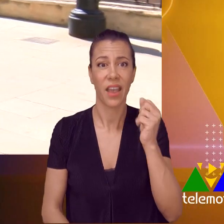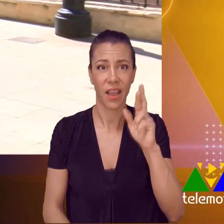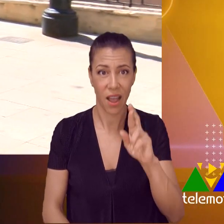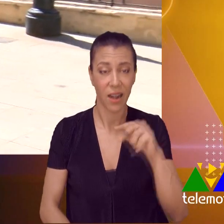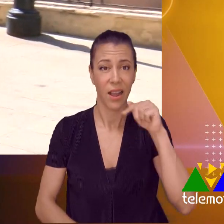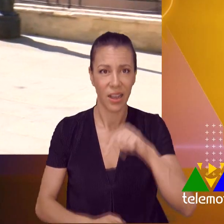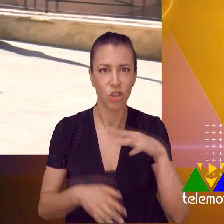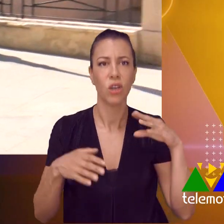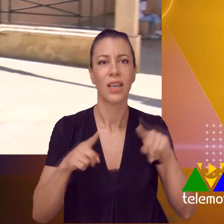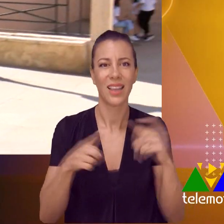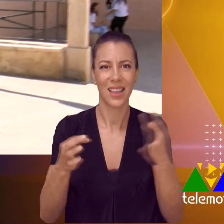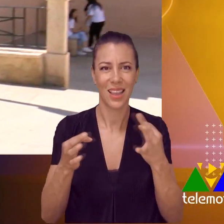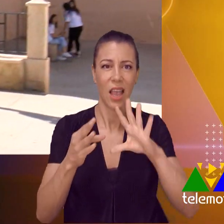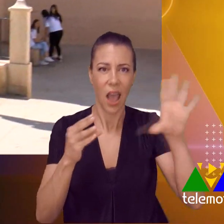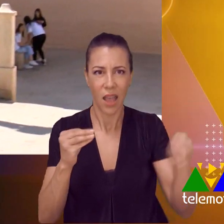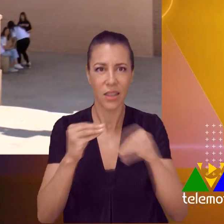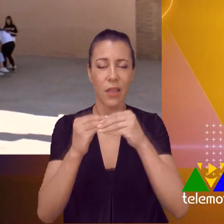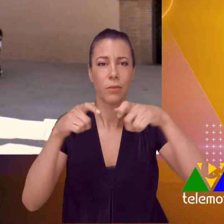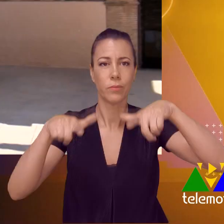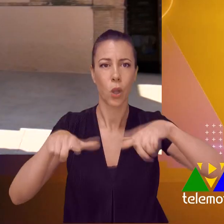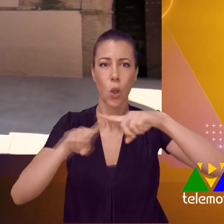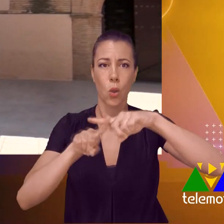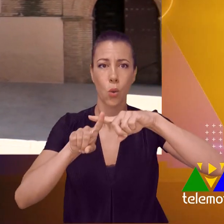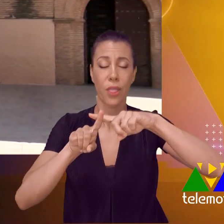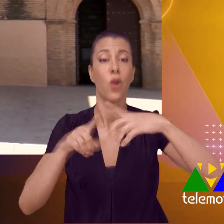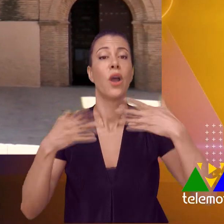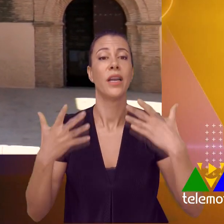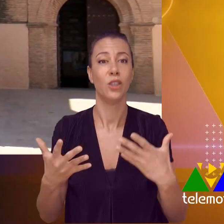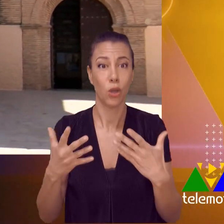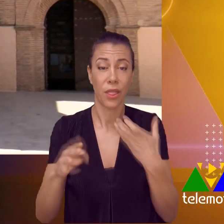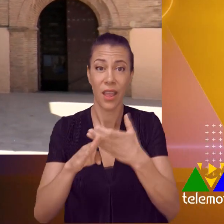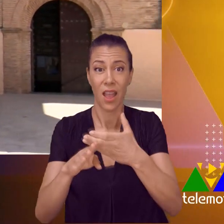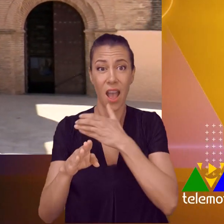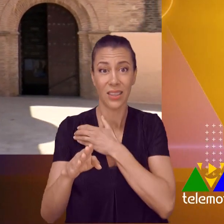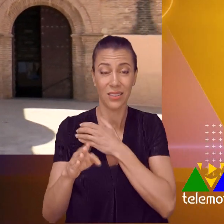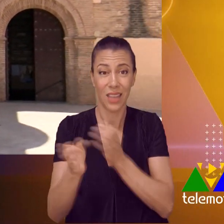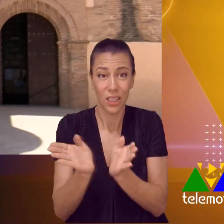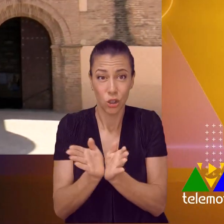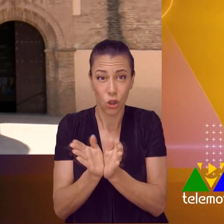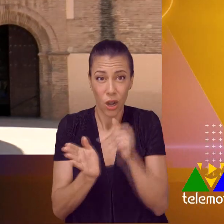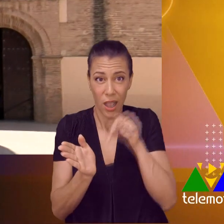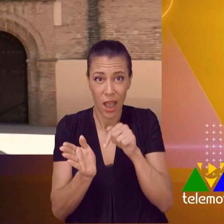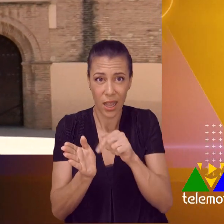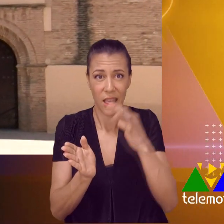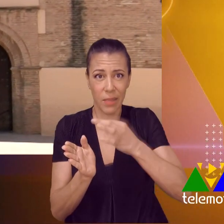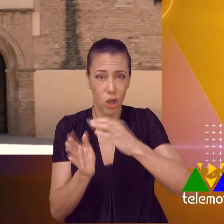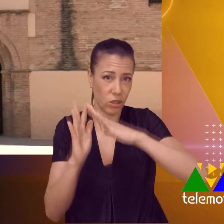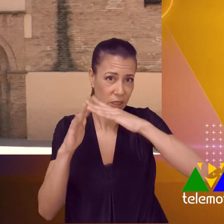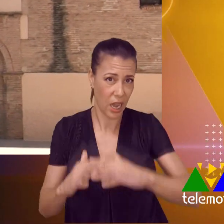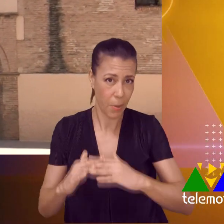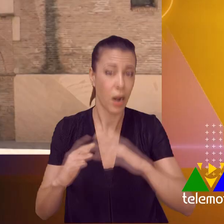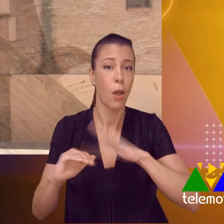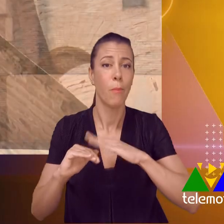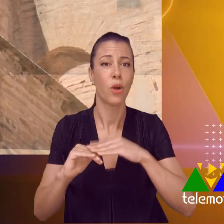que seguramente para eso tuvieron que derribar la otra torre caballero que había en la esquina, que es la de la pieza, de la que la gente le